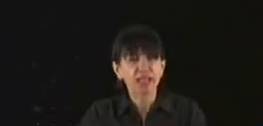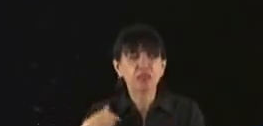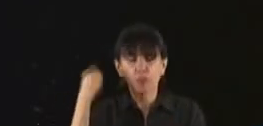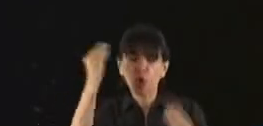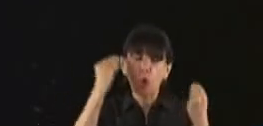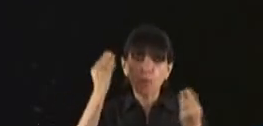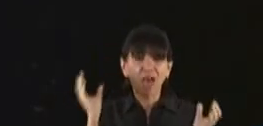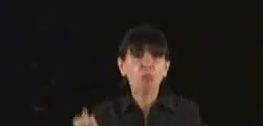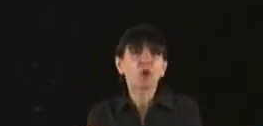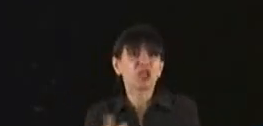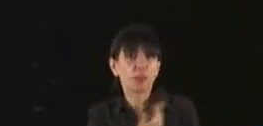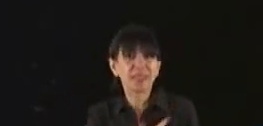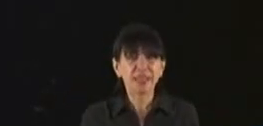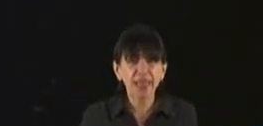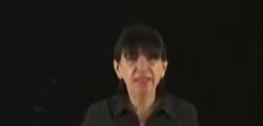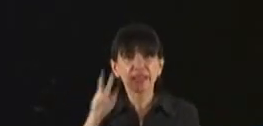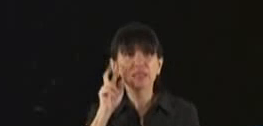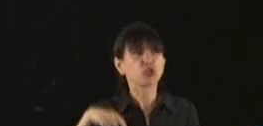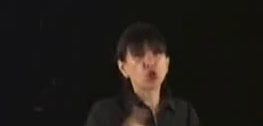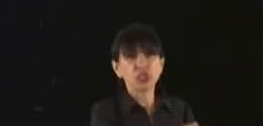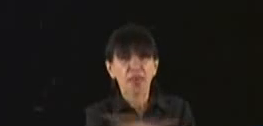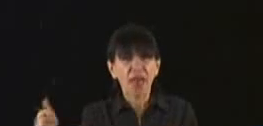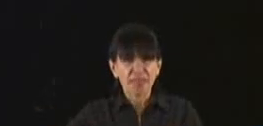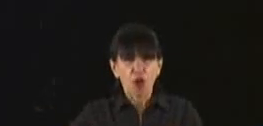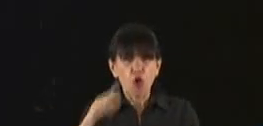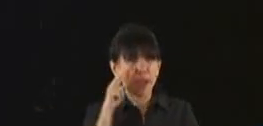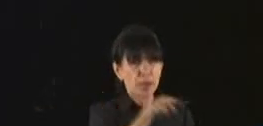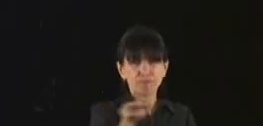como observador de la sociedad actual.